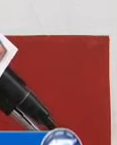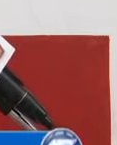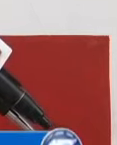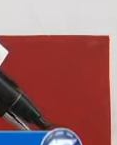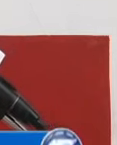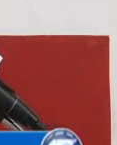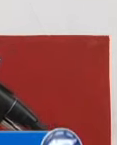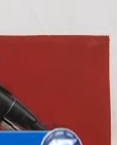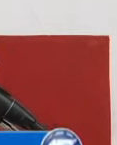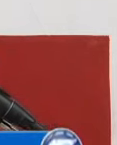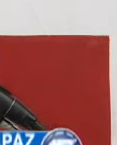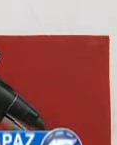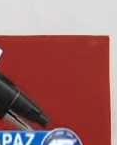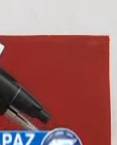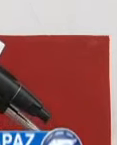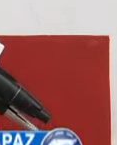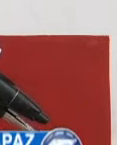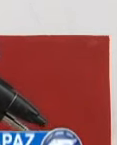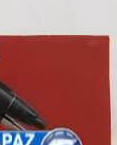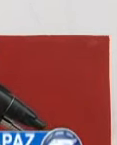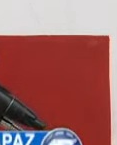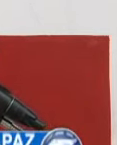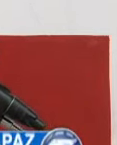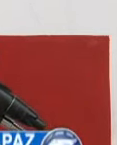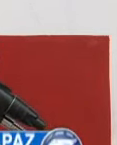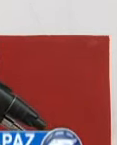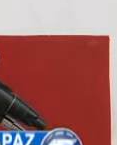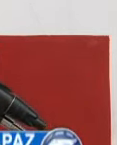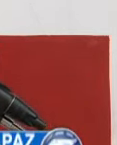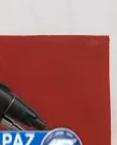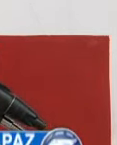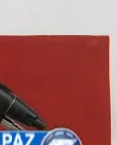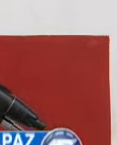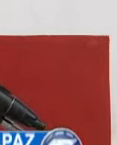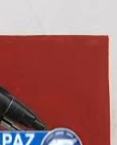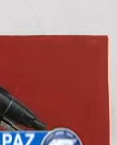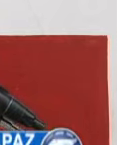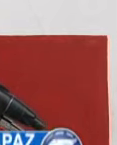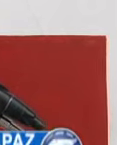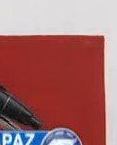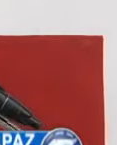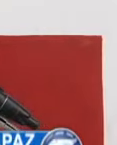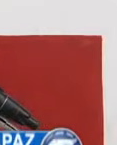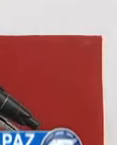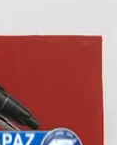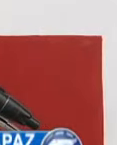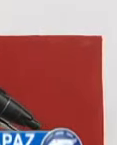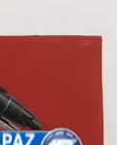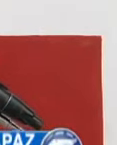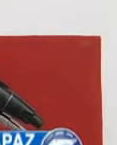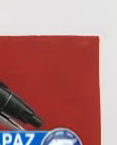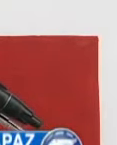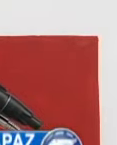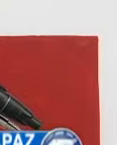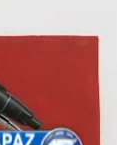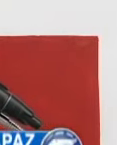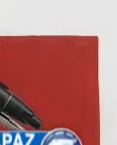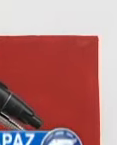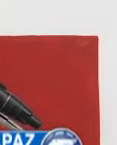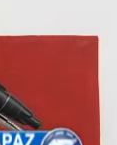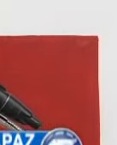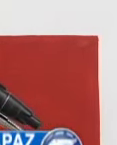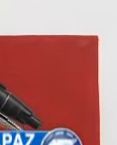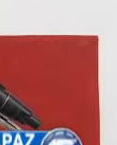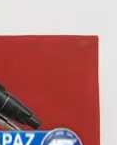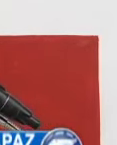evacuó a 8 adultos y a 9 menores hacia una iglesia cercana hacia este punto. Luego de una hora de labores en